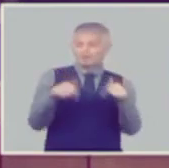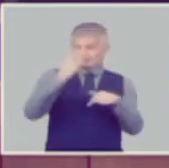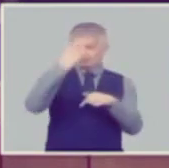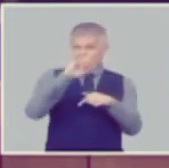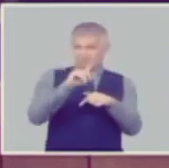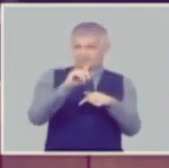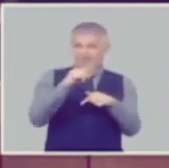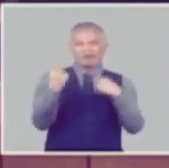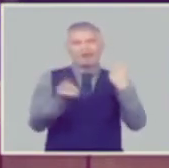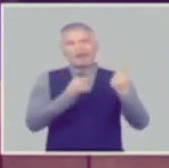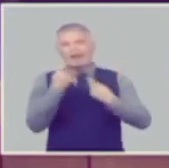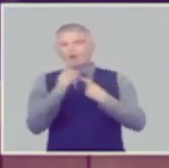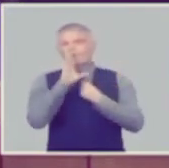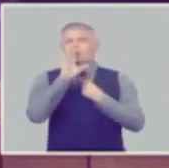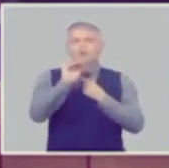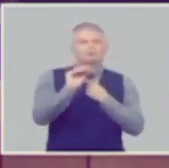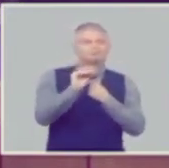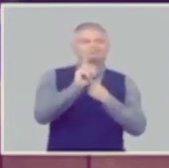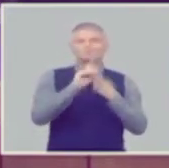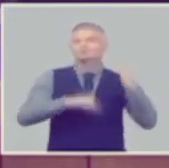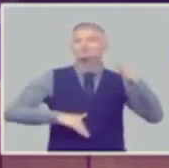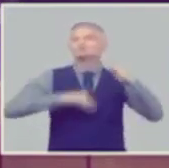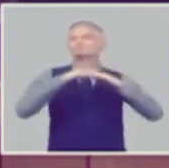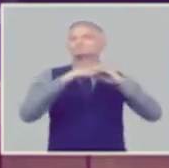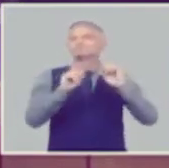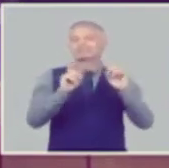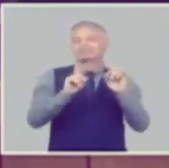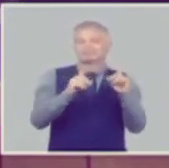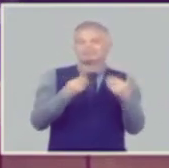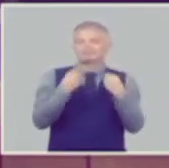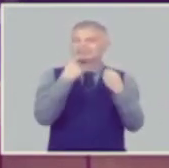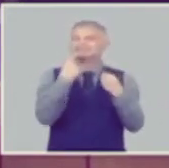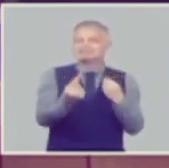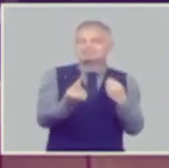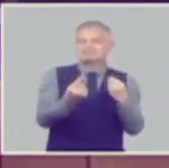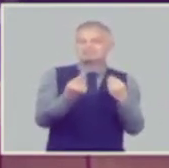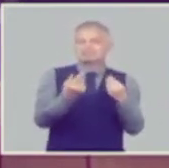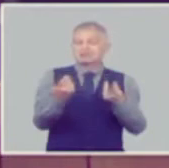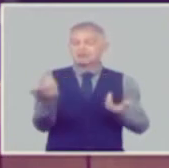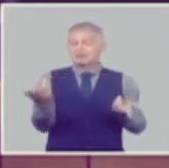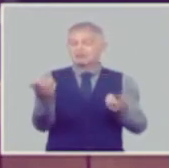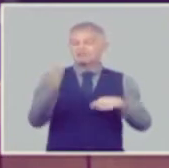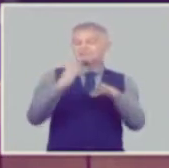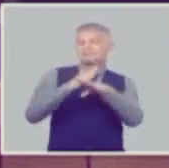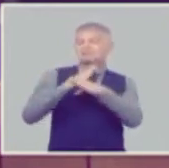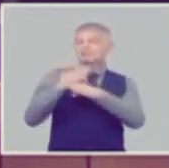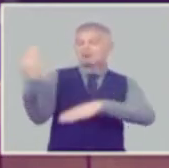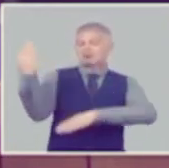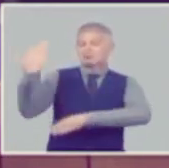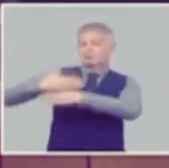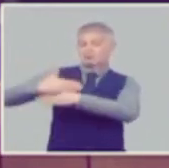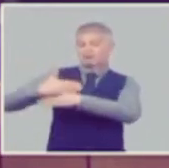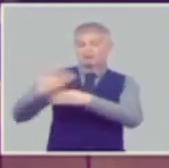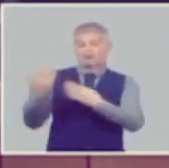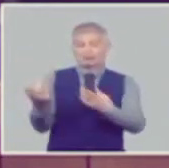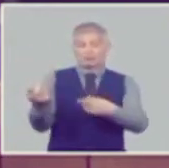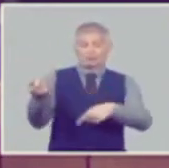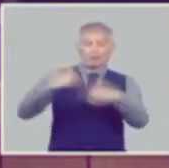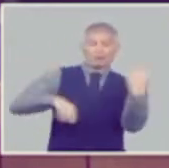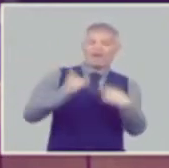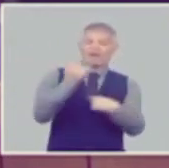resultaría insuficiente para calificar la atroz combinación del bloqueo reforzado y pandemia sobre la economía y la